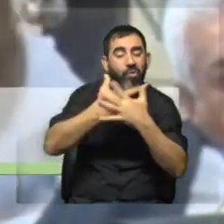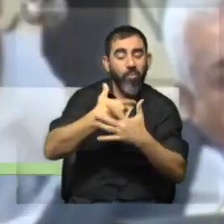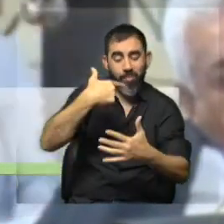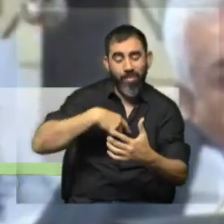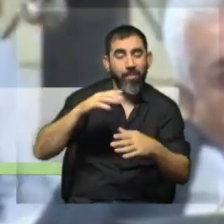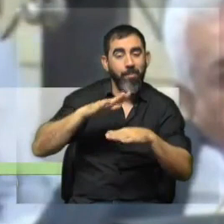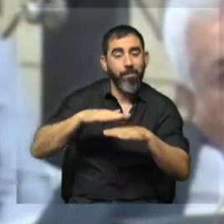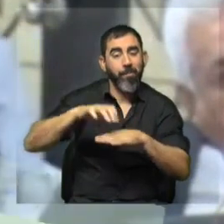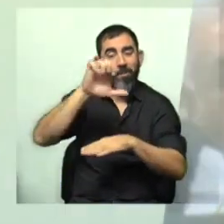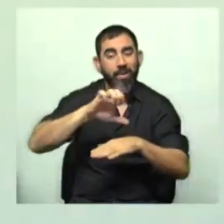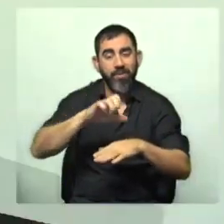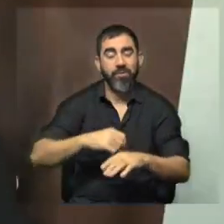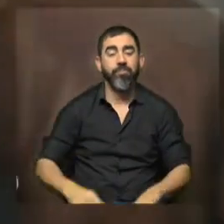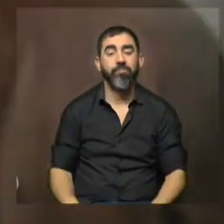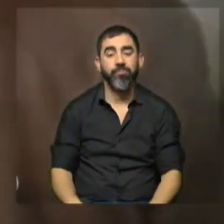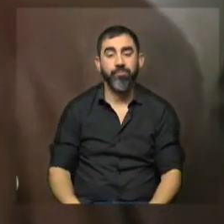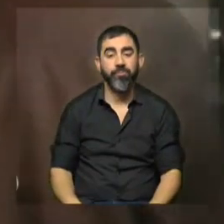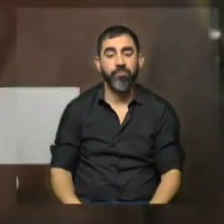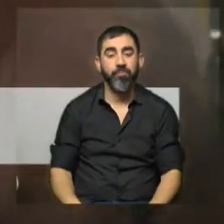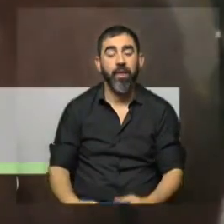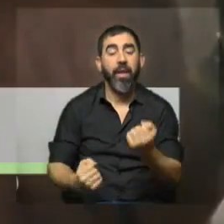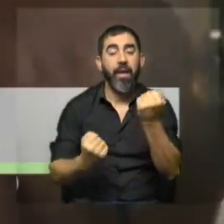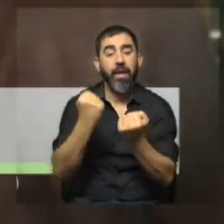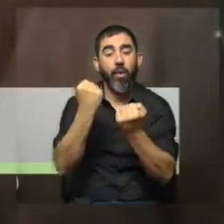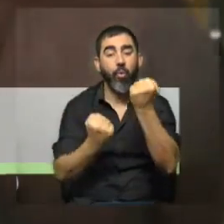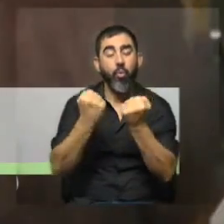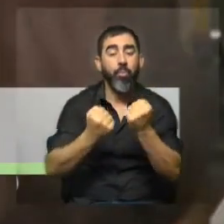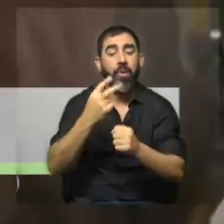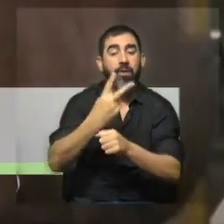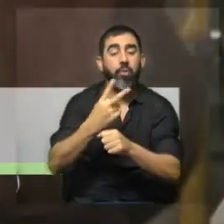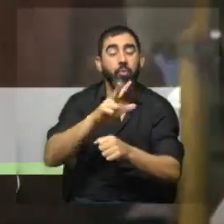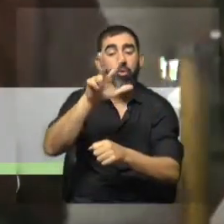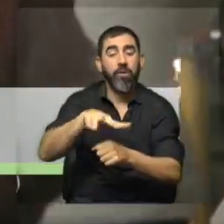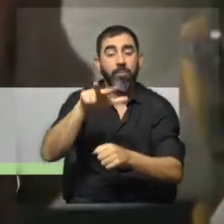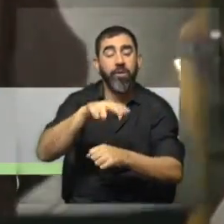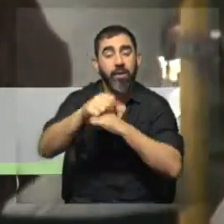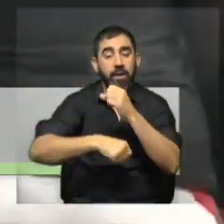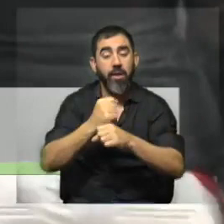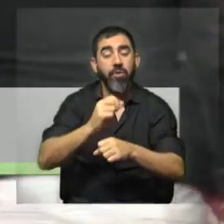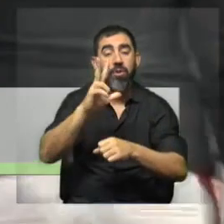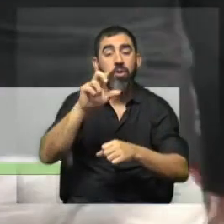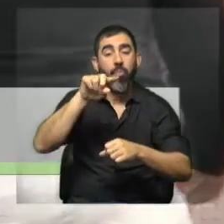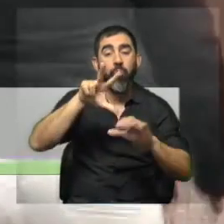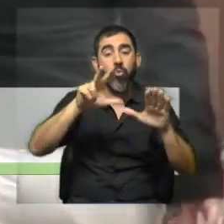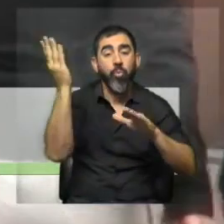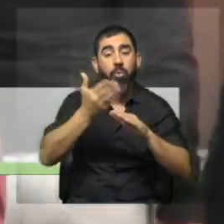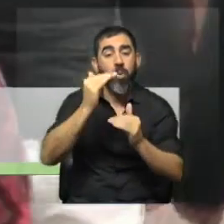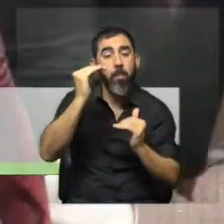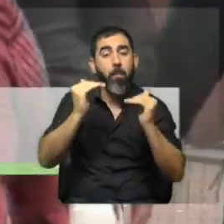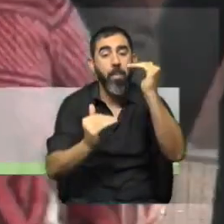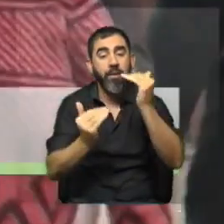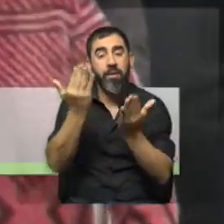empresa brasileña. La economía en el segundo trimestre del año se ubicó 3,8% por encima del